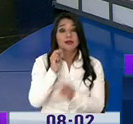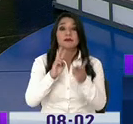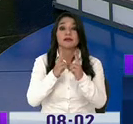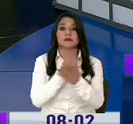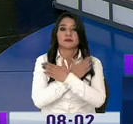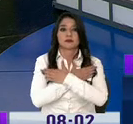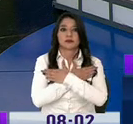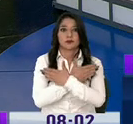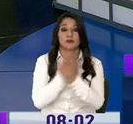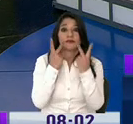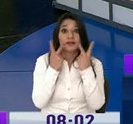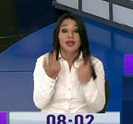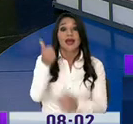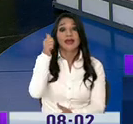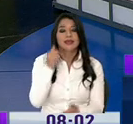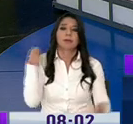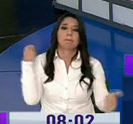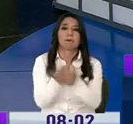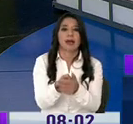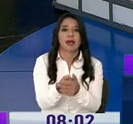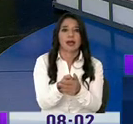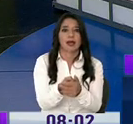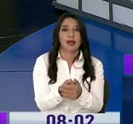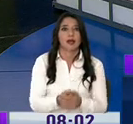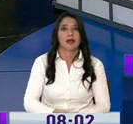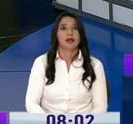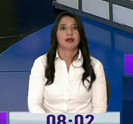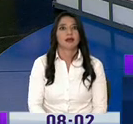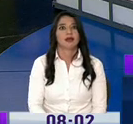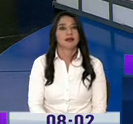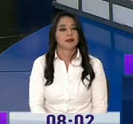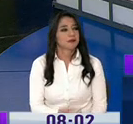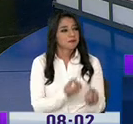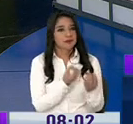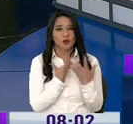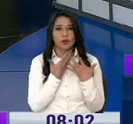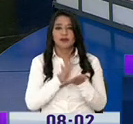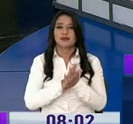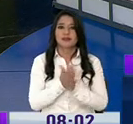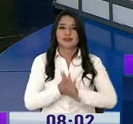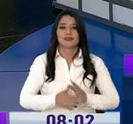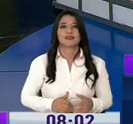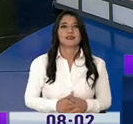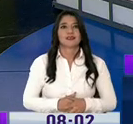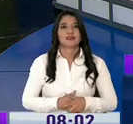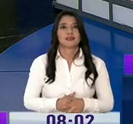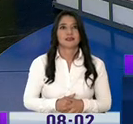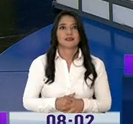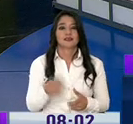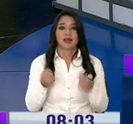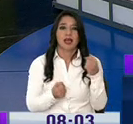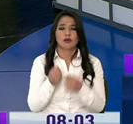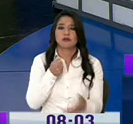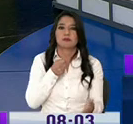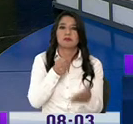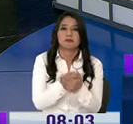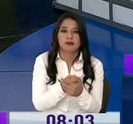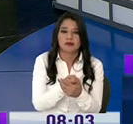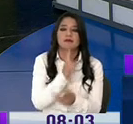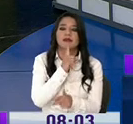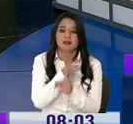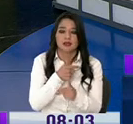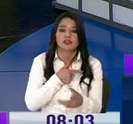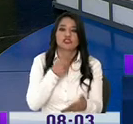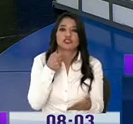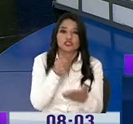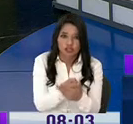que me vieron porque ayer me choqué. ¡Pac! Ni me ha contado choqué. Eso. ¿Qué es que le va a estar chocando? Chocando, contando, claro, sí. Claro, y